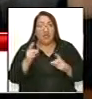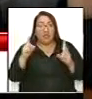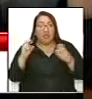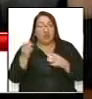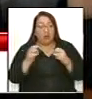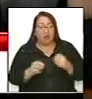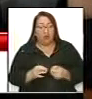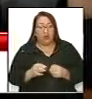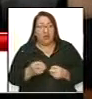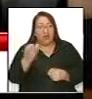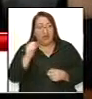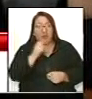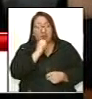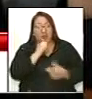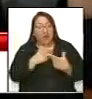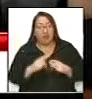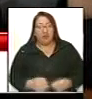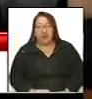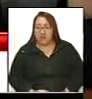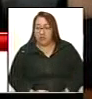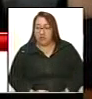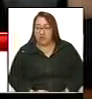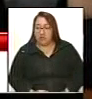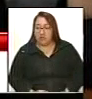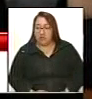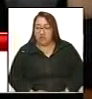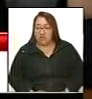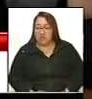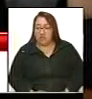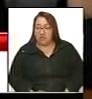económica, la iniciativa privada es libre y el derecho de propiedad.